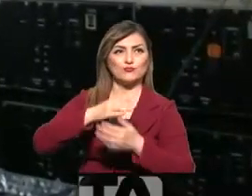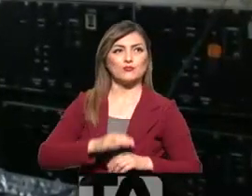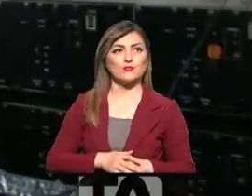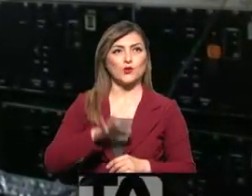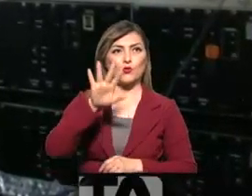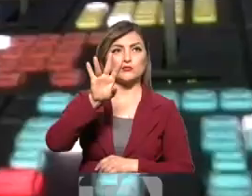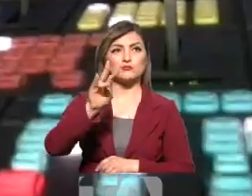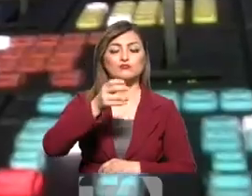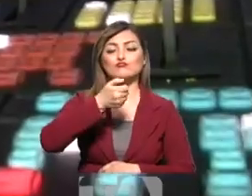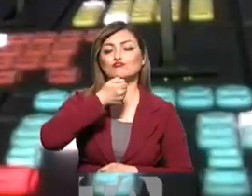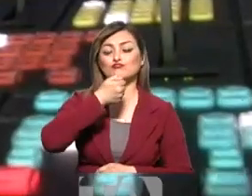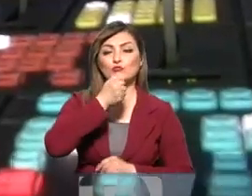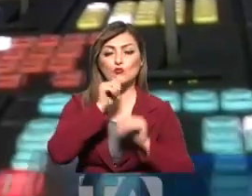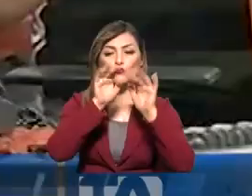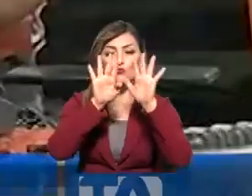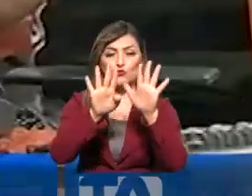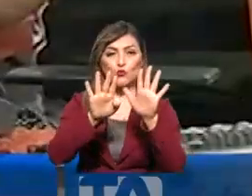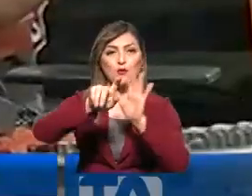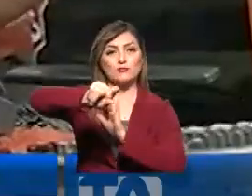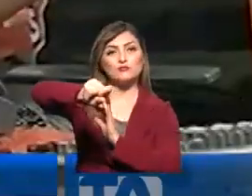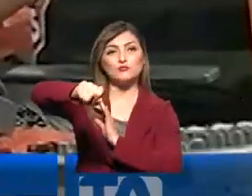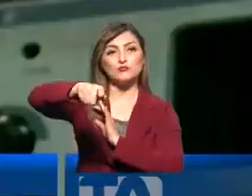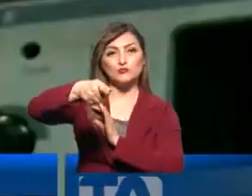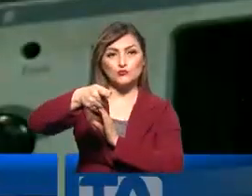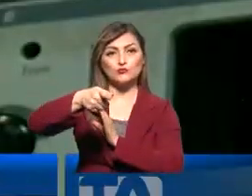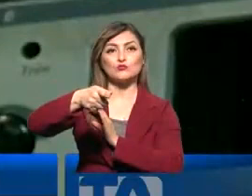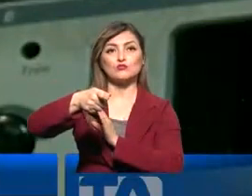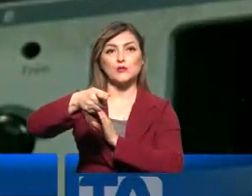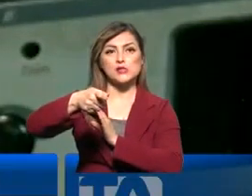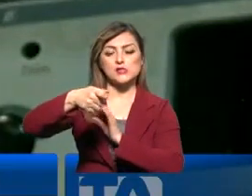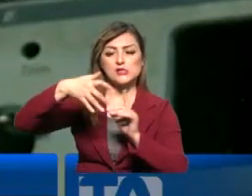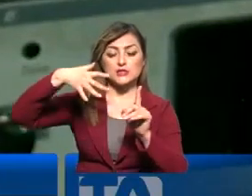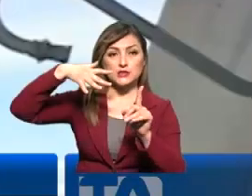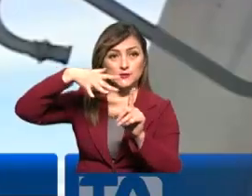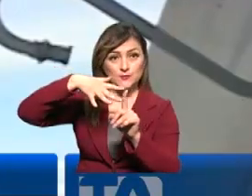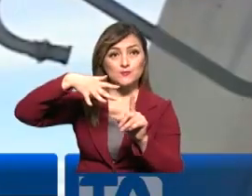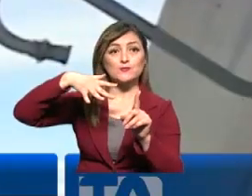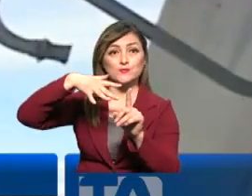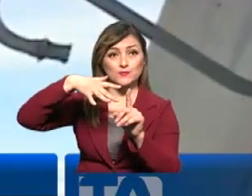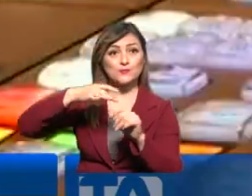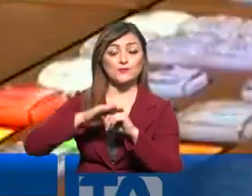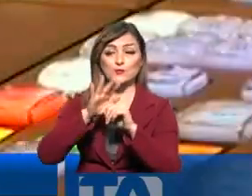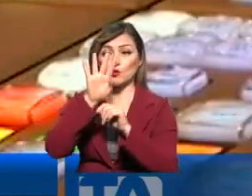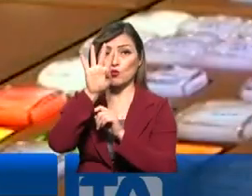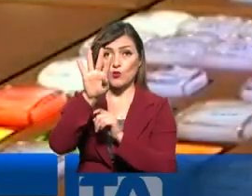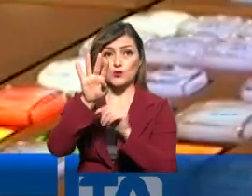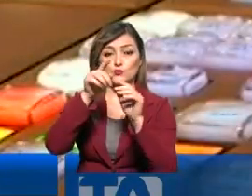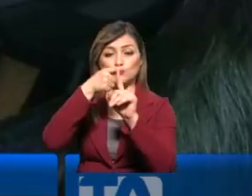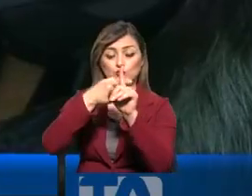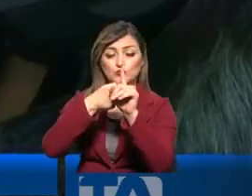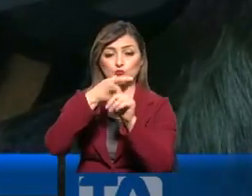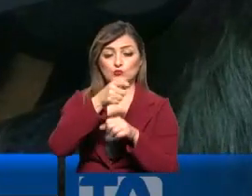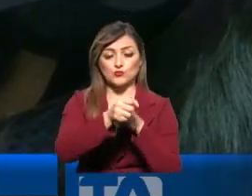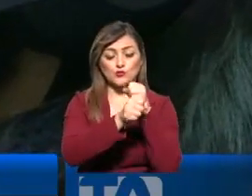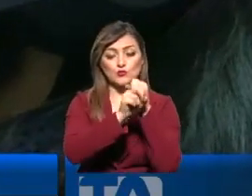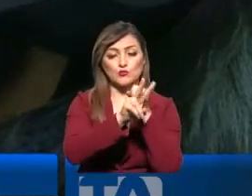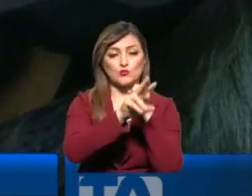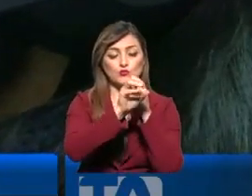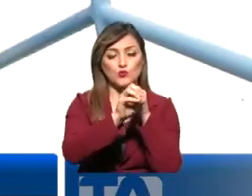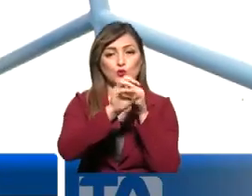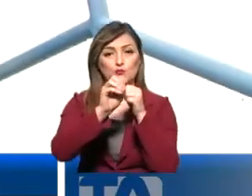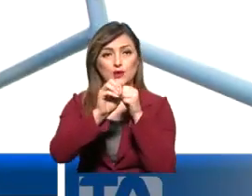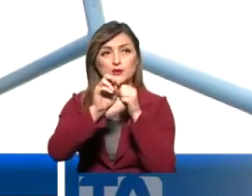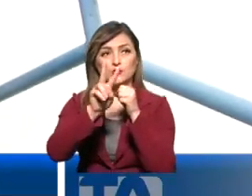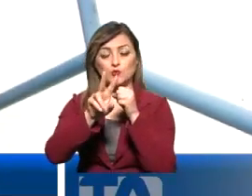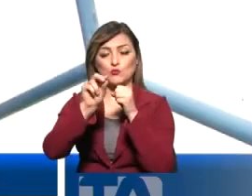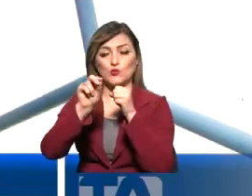47 periodistas y 9 medios de comunicación han sufrido agresiones en 4 meses entre el 2020 y